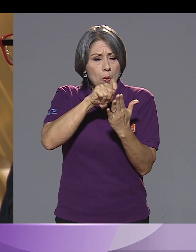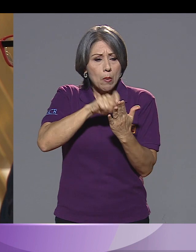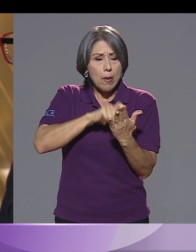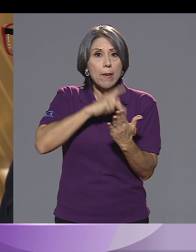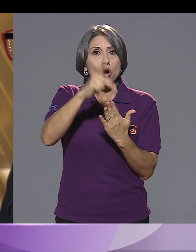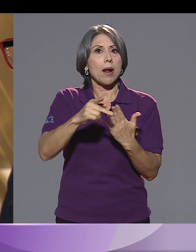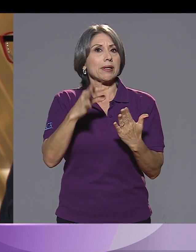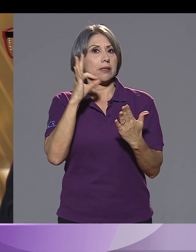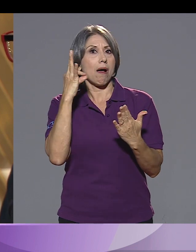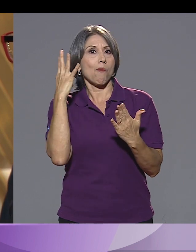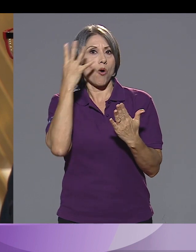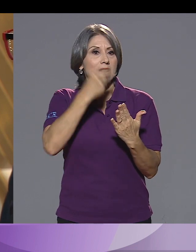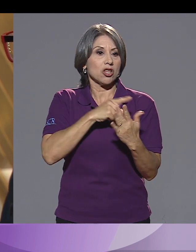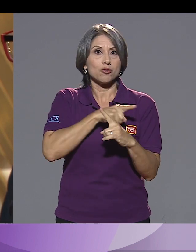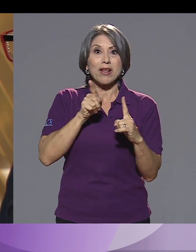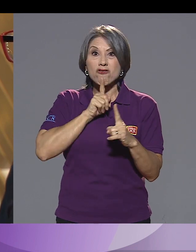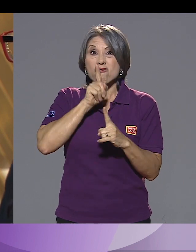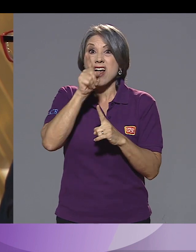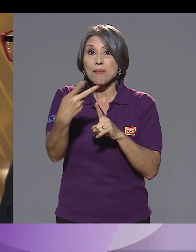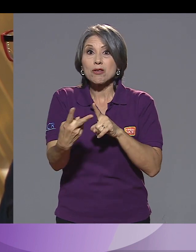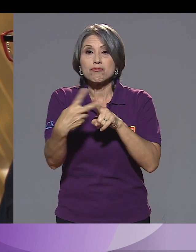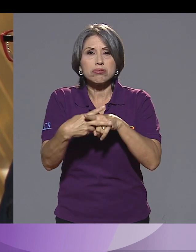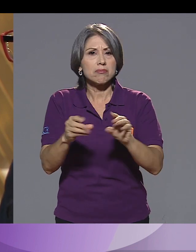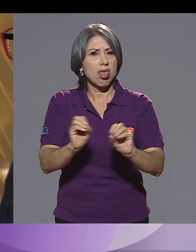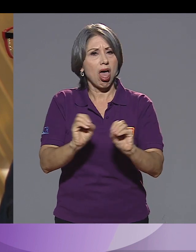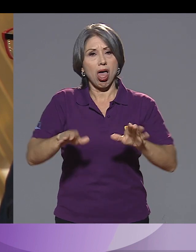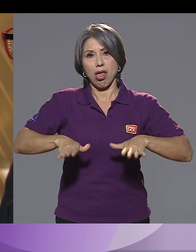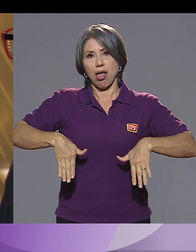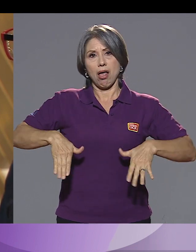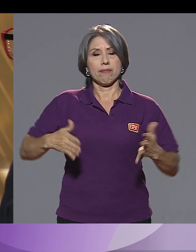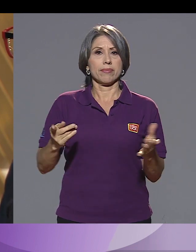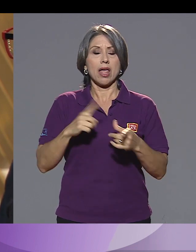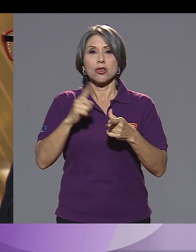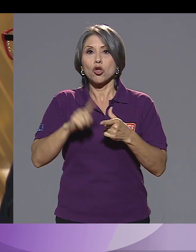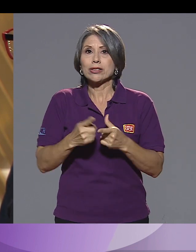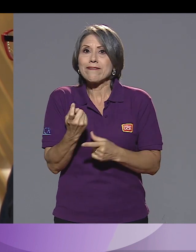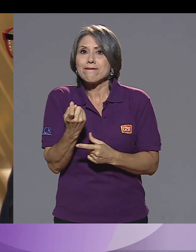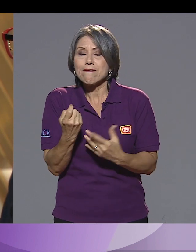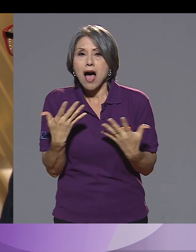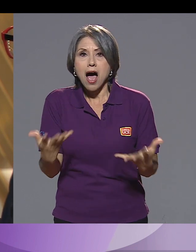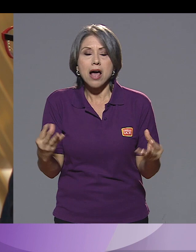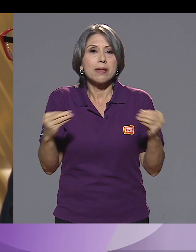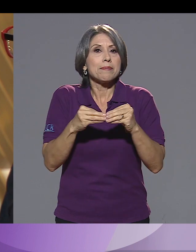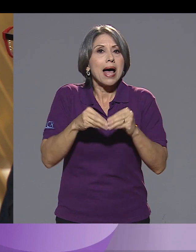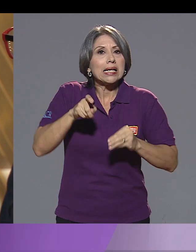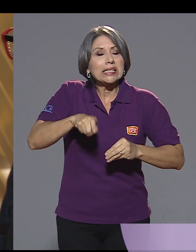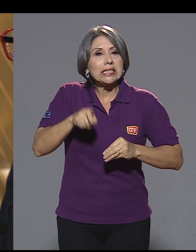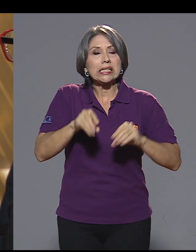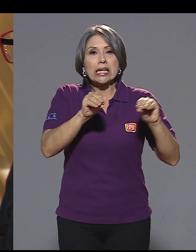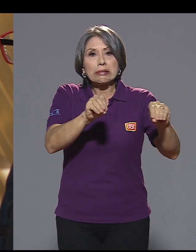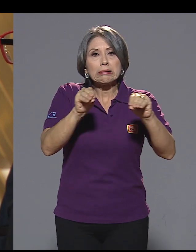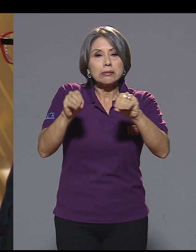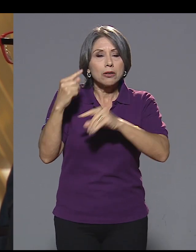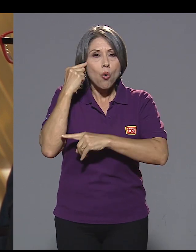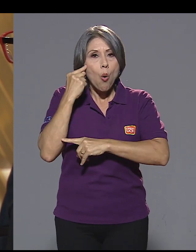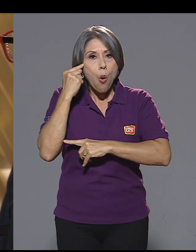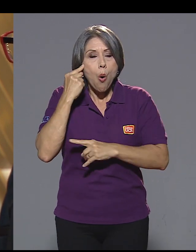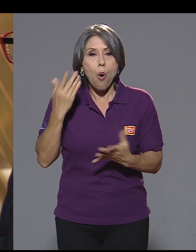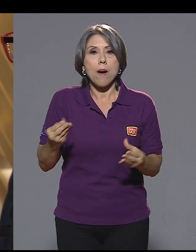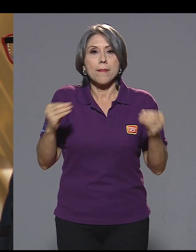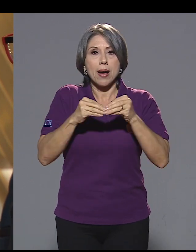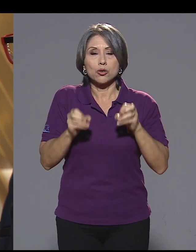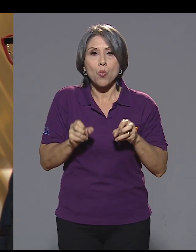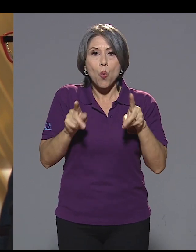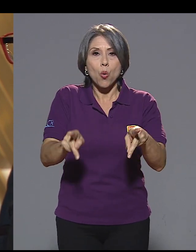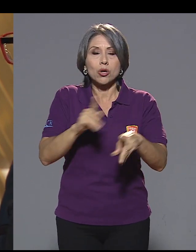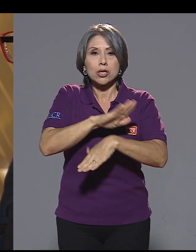han llevado a la acción. Entonces quedamos debiendo con la concientización, con hacer un poco más de